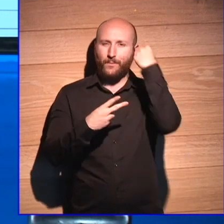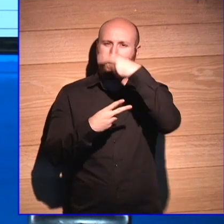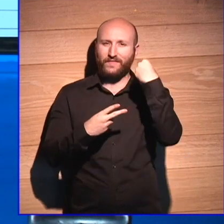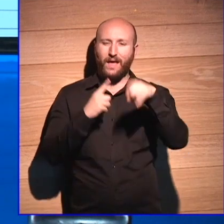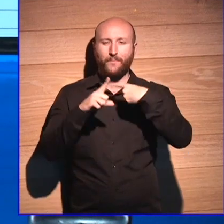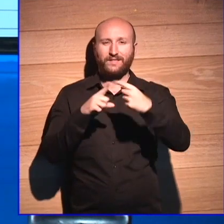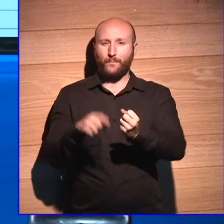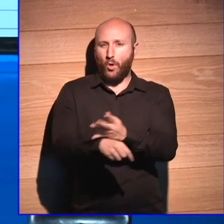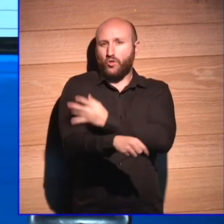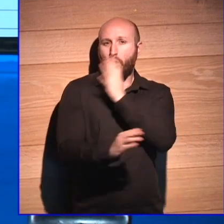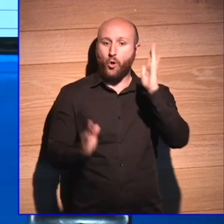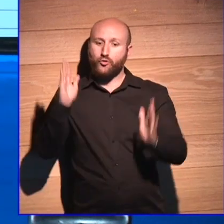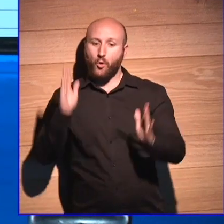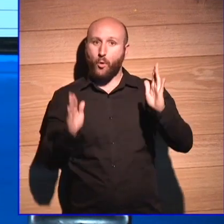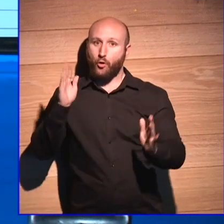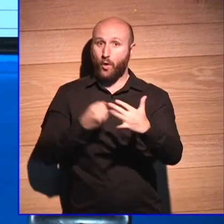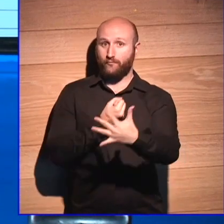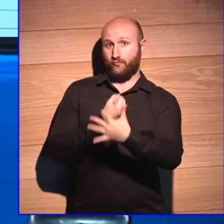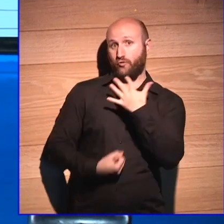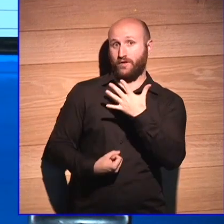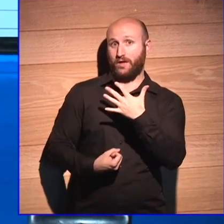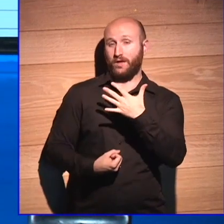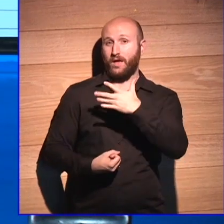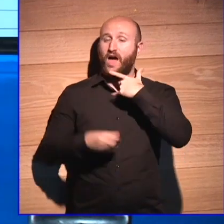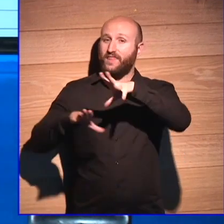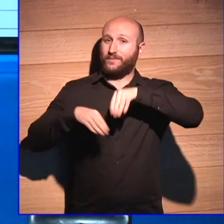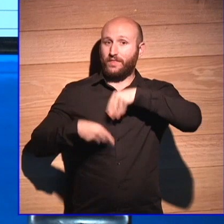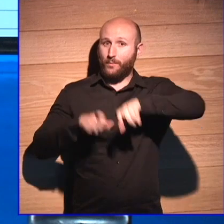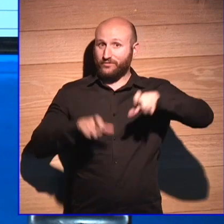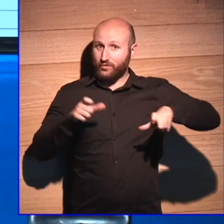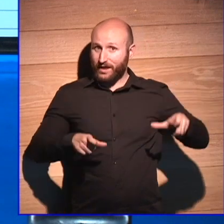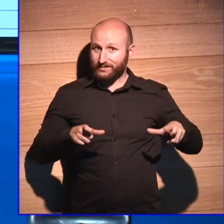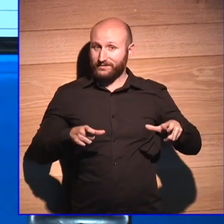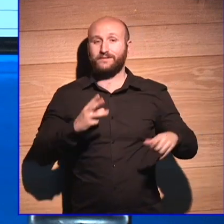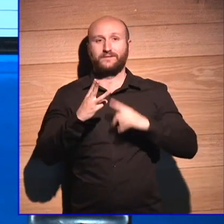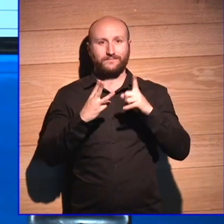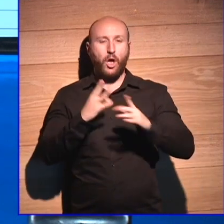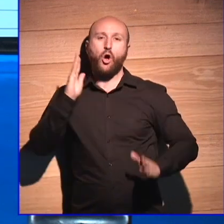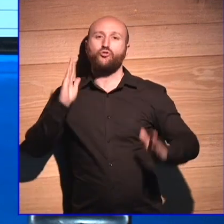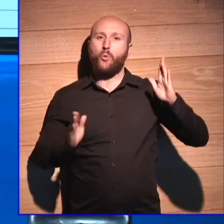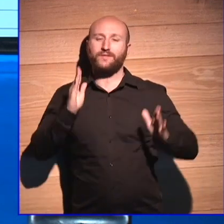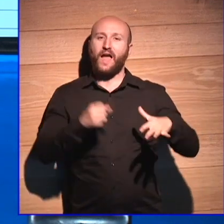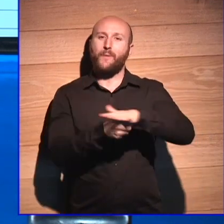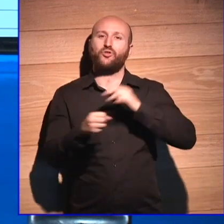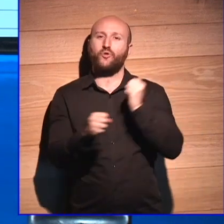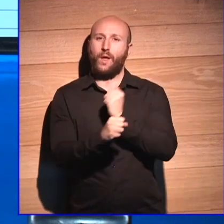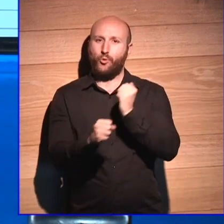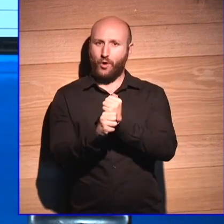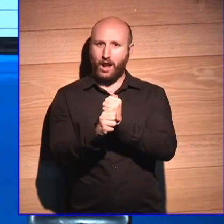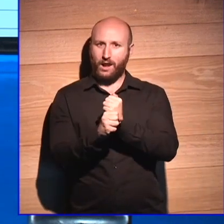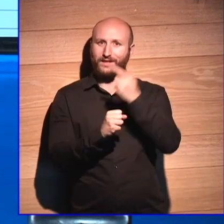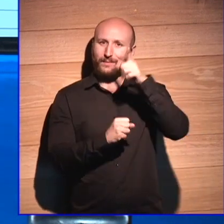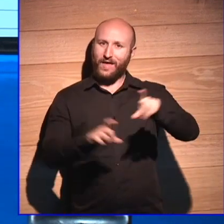los robots influye en la aceptación por parte de las personas, la robótica en el ámbito laboral y en el